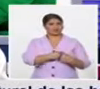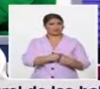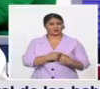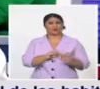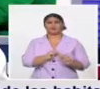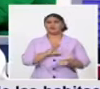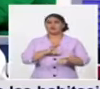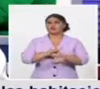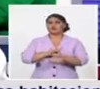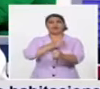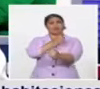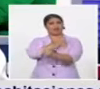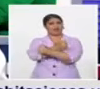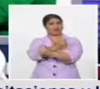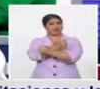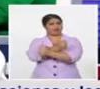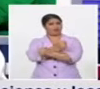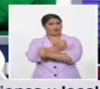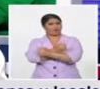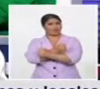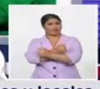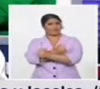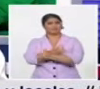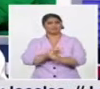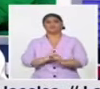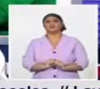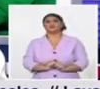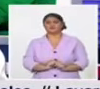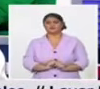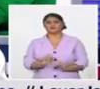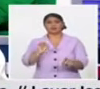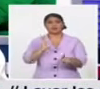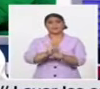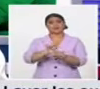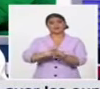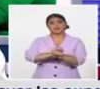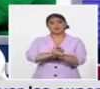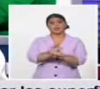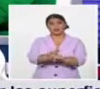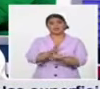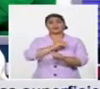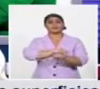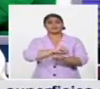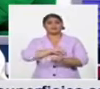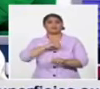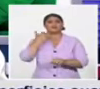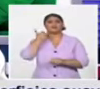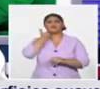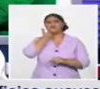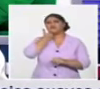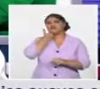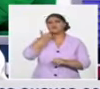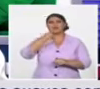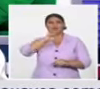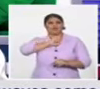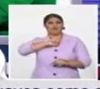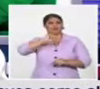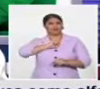que inicialmente presentó fiebre y tos. Y fallece también una paciente de 81 años de